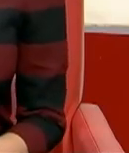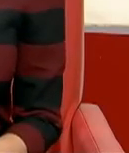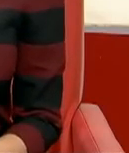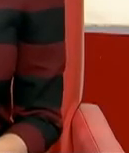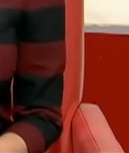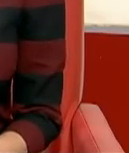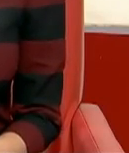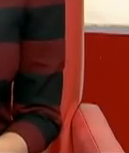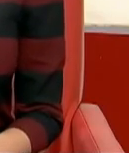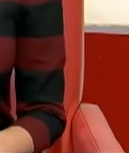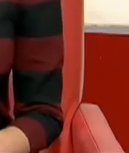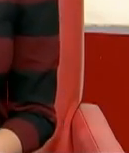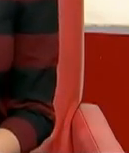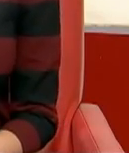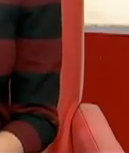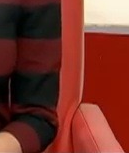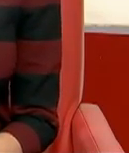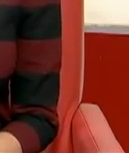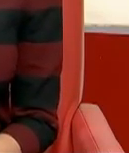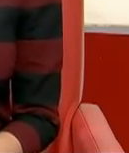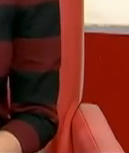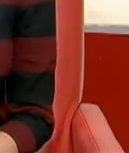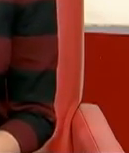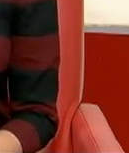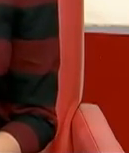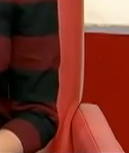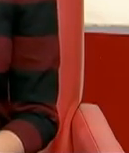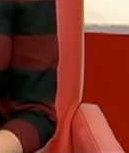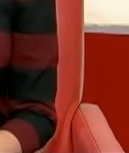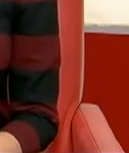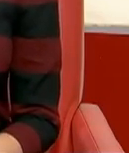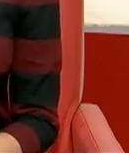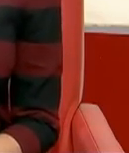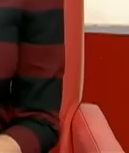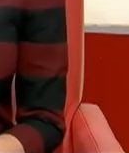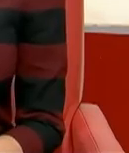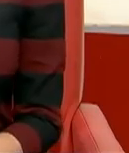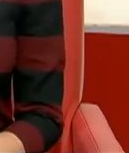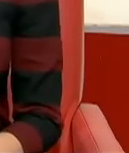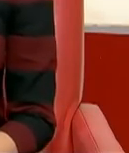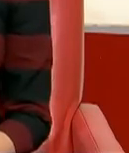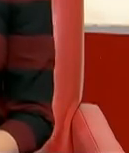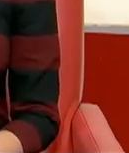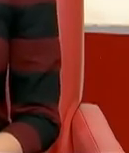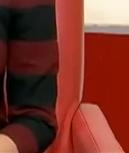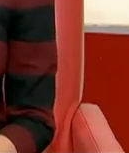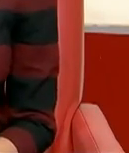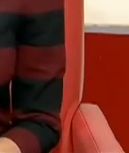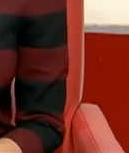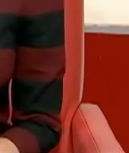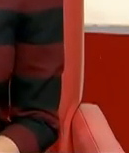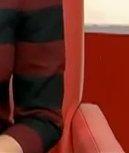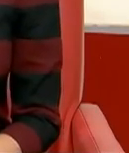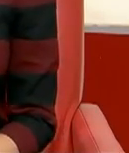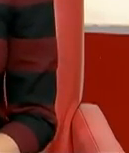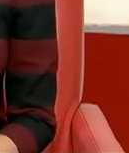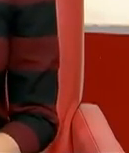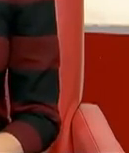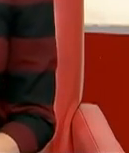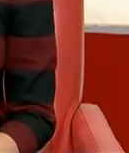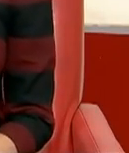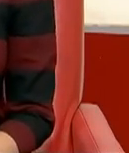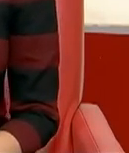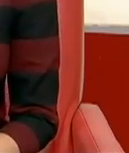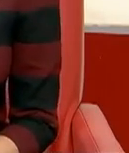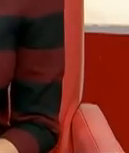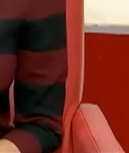algunas críticas que señalan que es Donald Trump y sus controvertidos tweets lo que han logrado de alguna forma salvar a Twitter de no